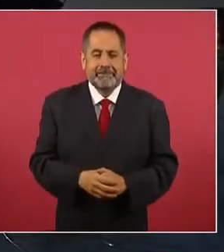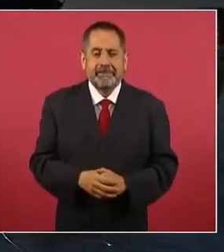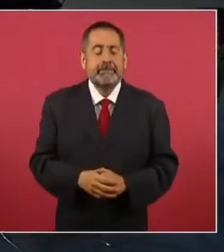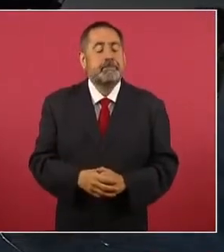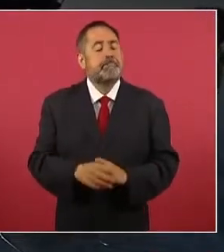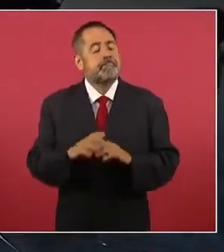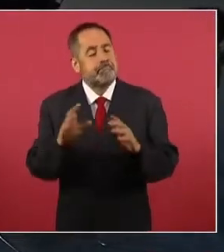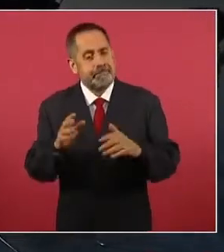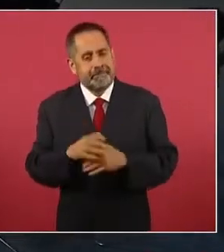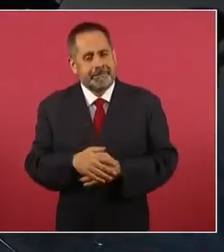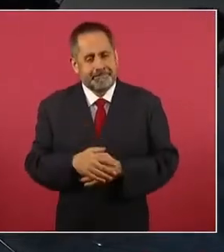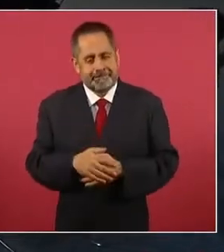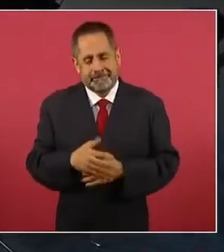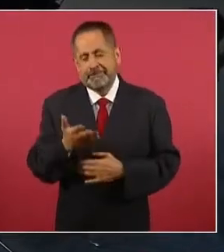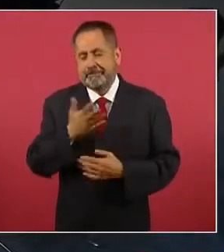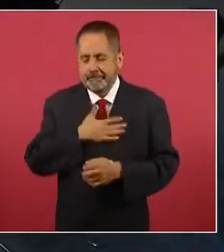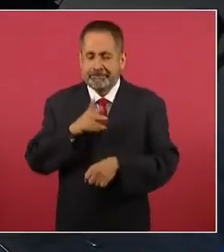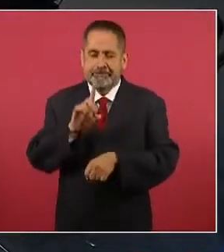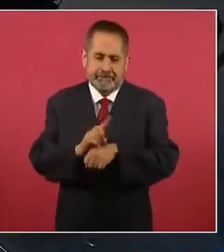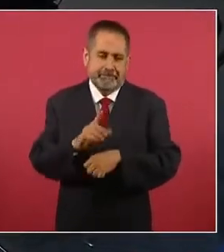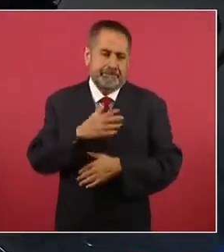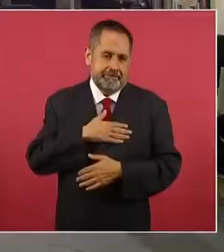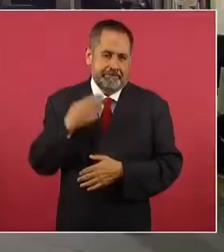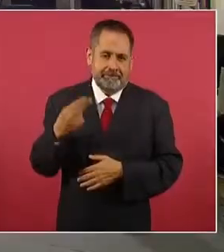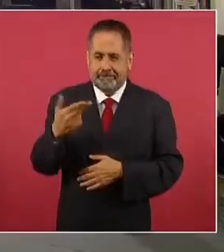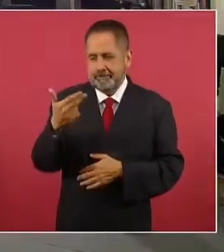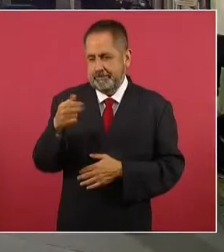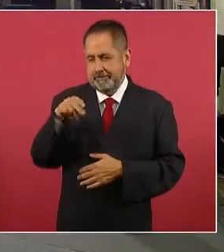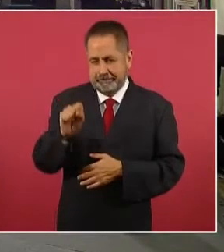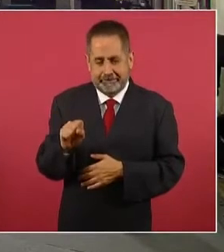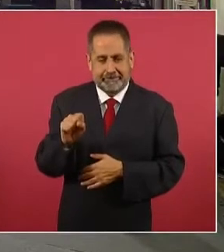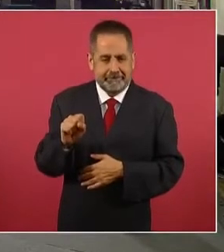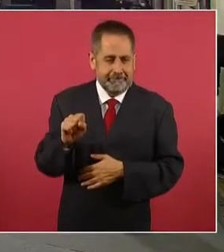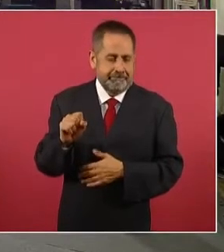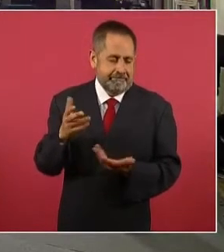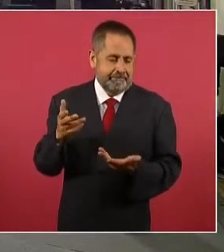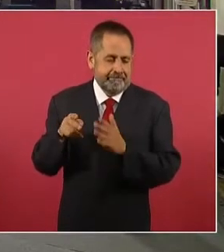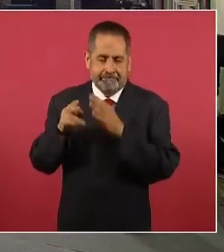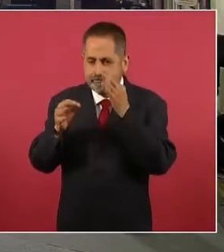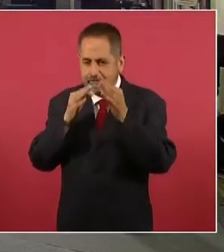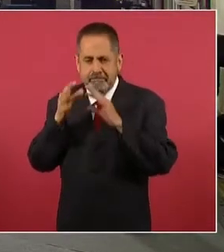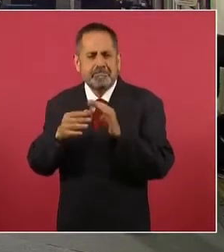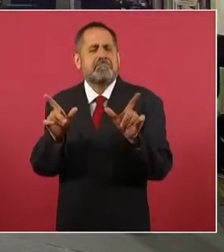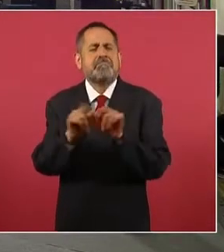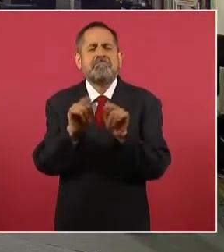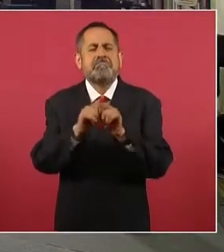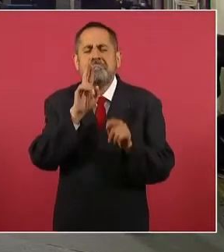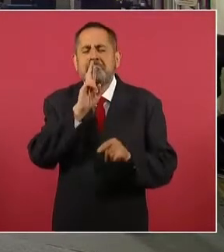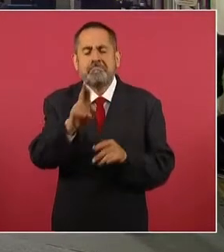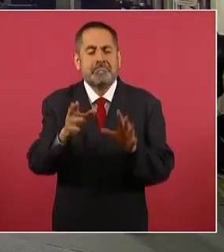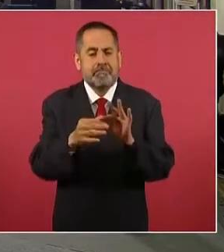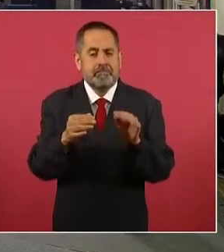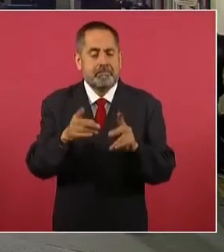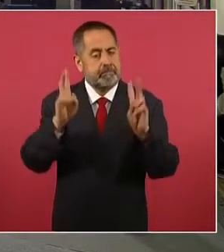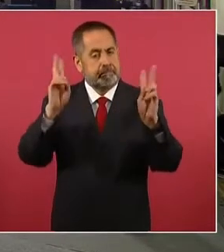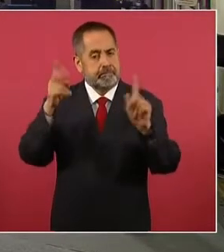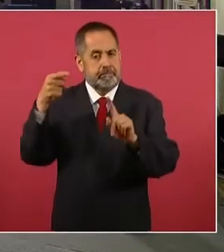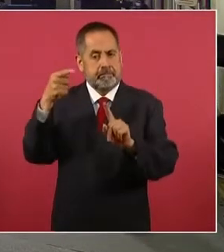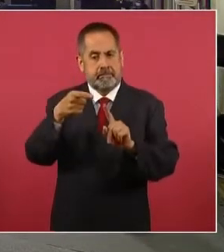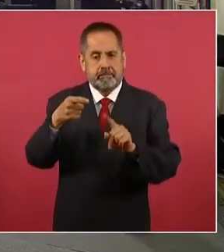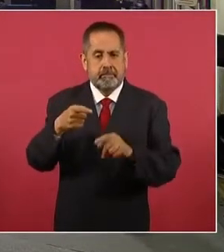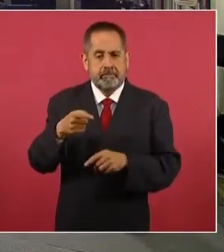cepillando. Presidente, muy buenos días. Hans Salazar, de Noticiero en Redes. Rapidísimo, presidente, el tema a propósito